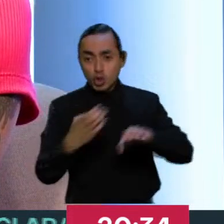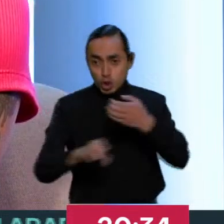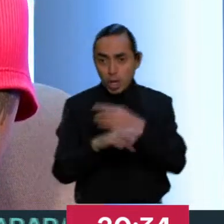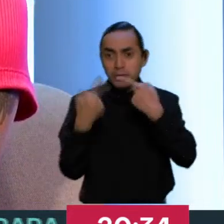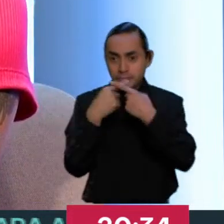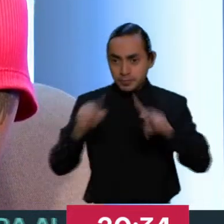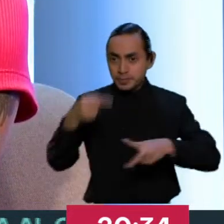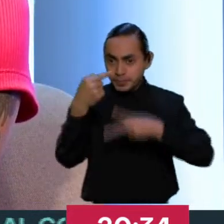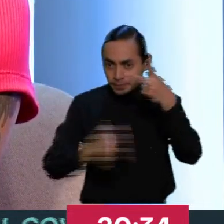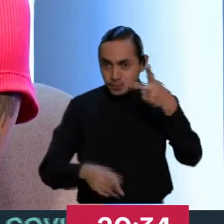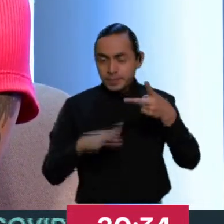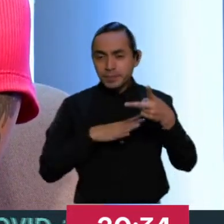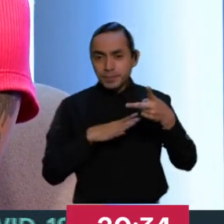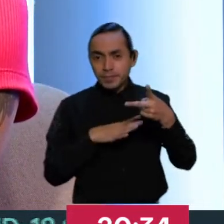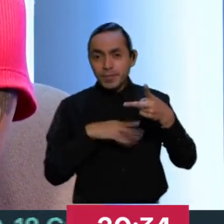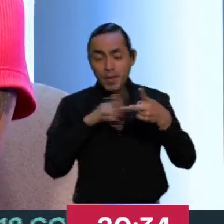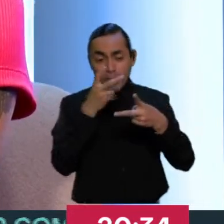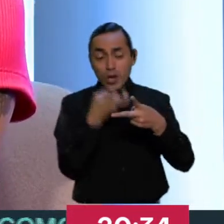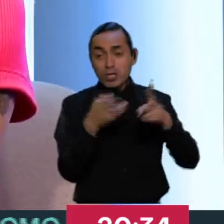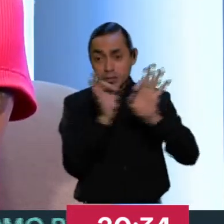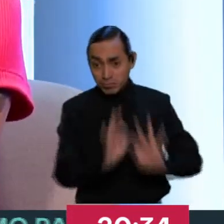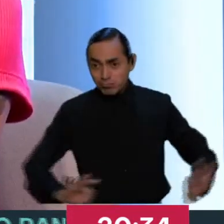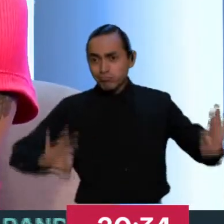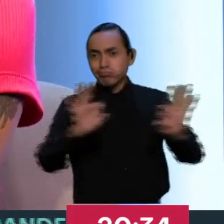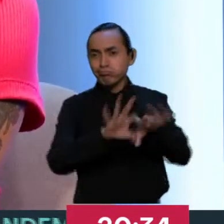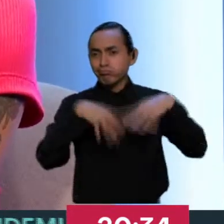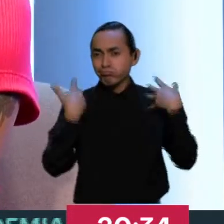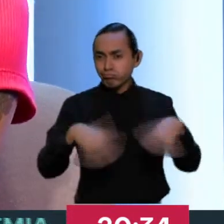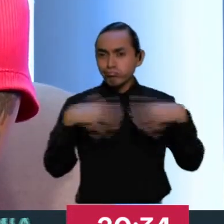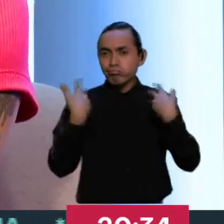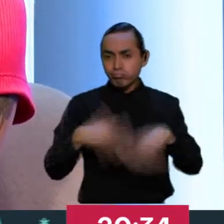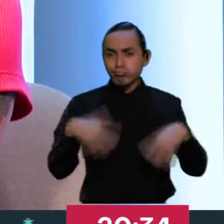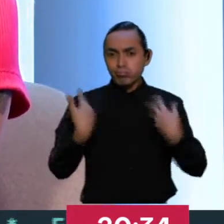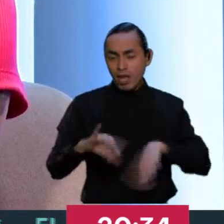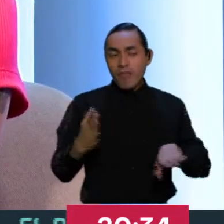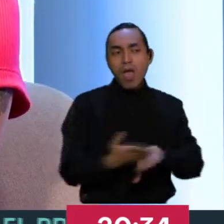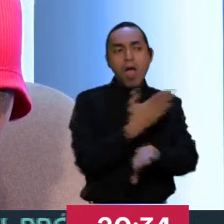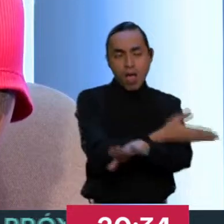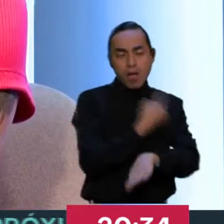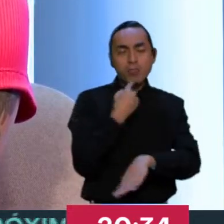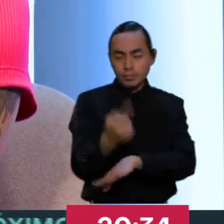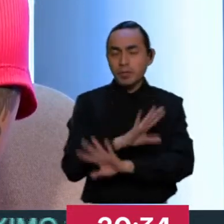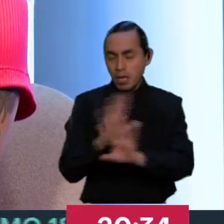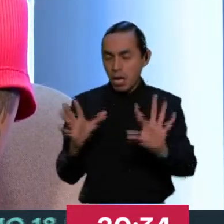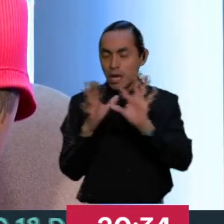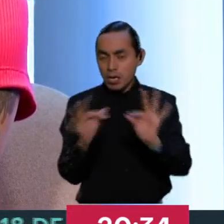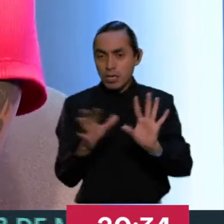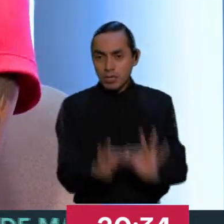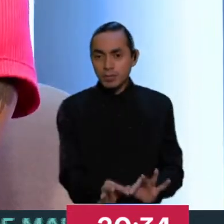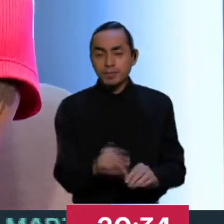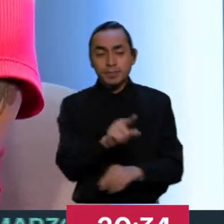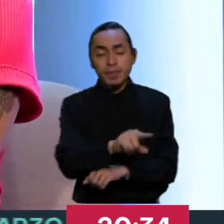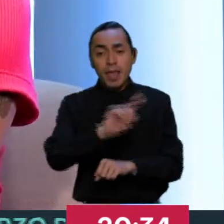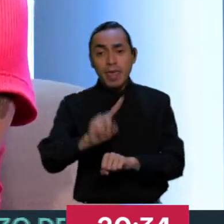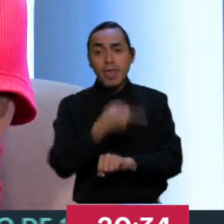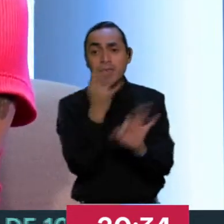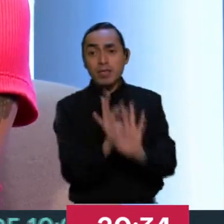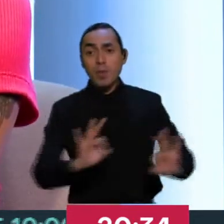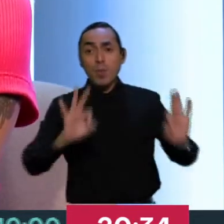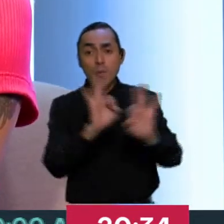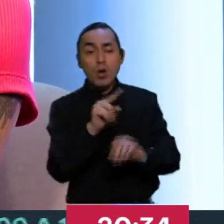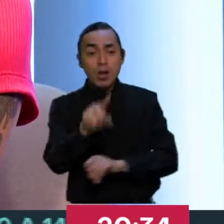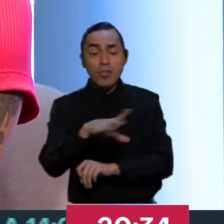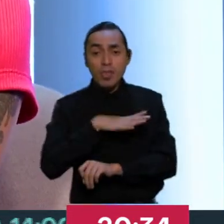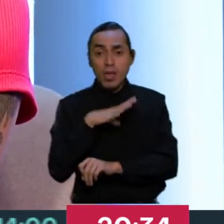distintas, son dos cosas que importan un montón. Ya lo habían comentado ustedes, ¿no? Que es importante llegar a